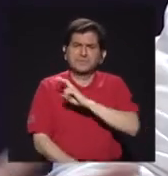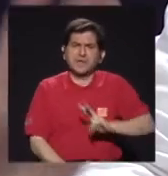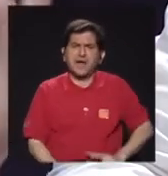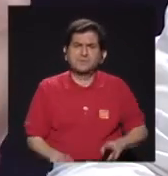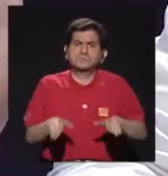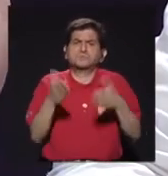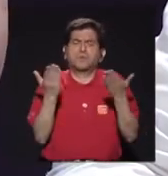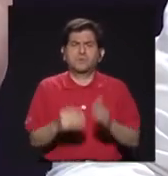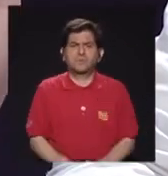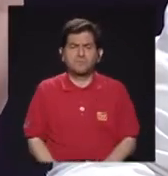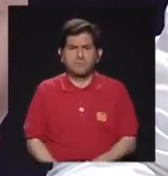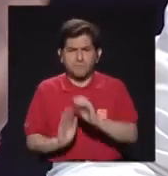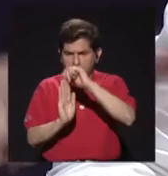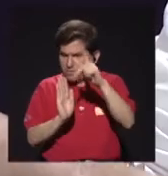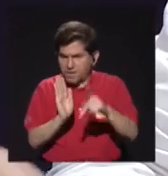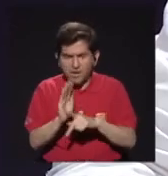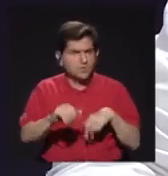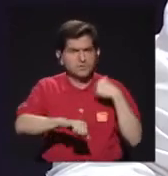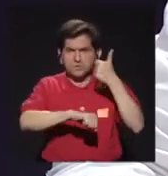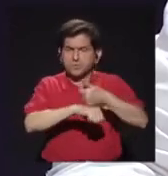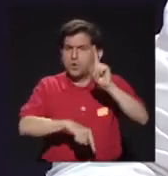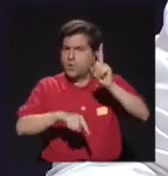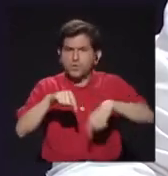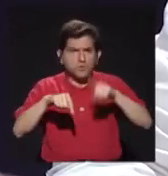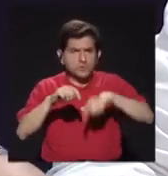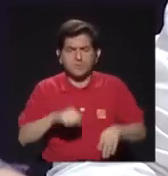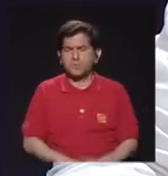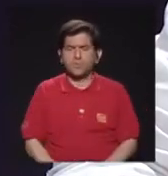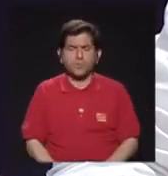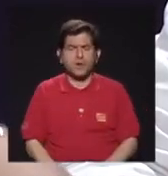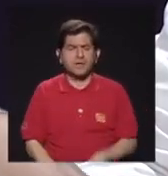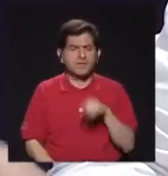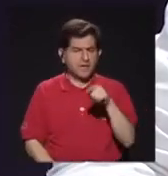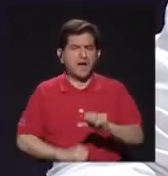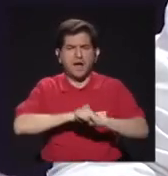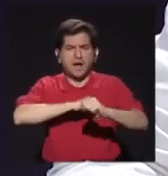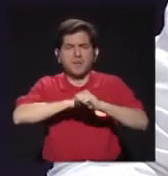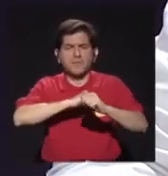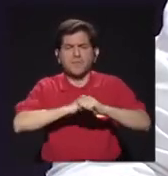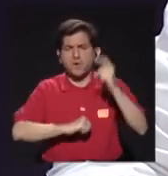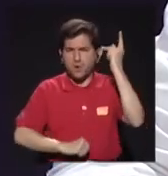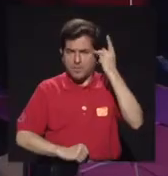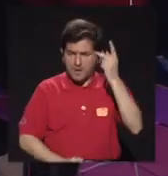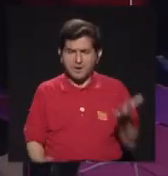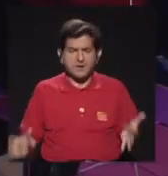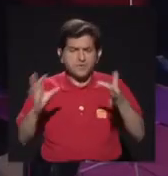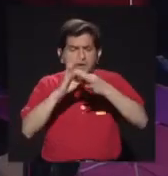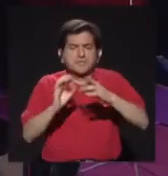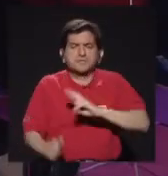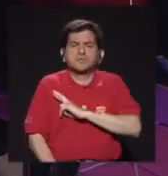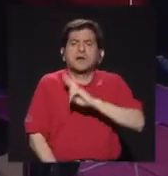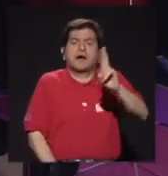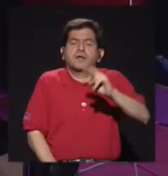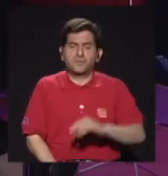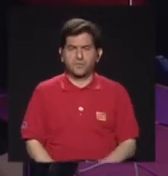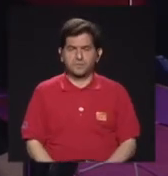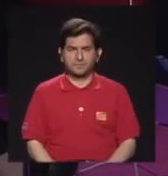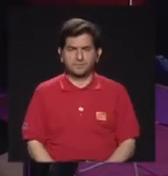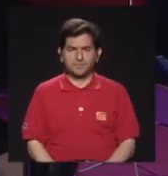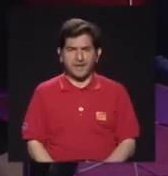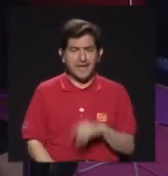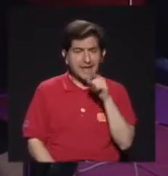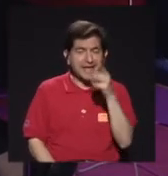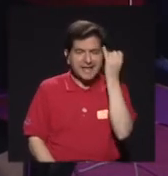cuando en realidad la constitución se establece que no se pueda hacer propaganda política aludiendo a cuestiones religiosas que voy a contarme